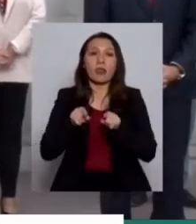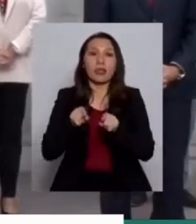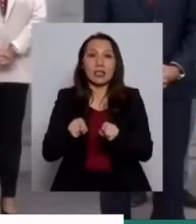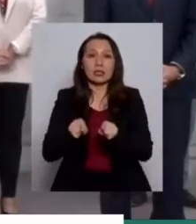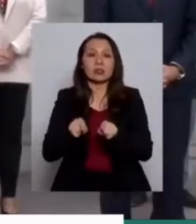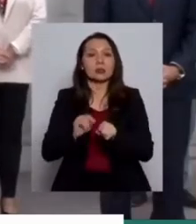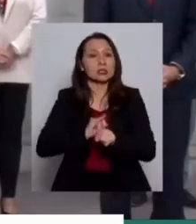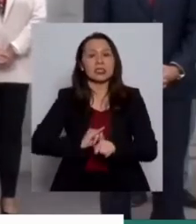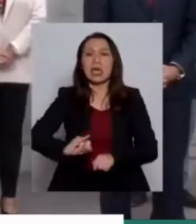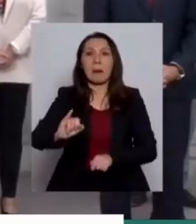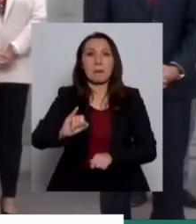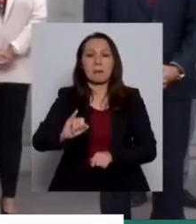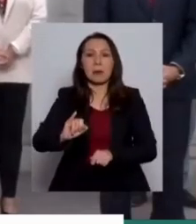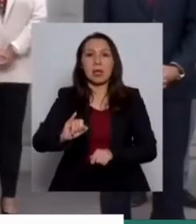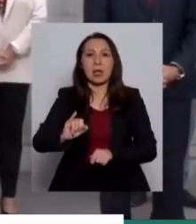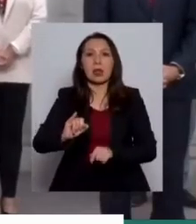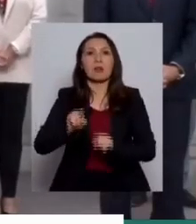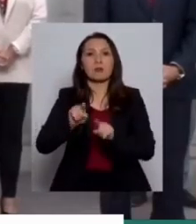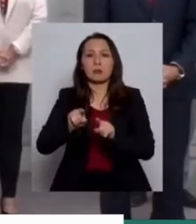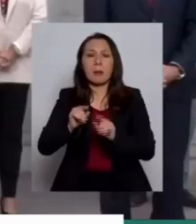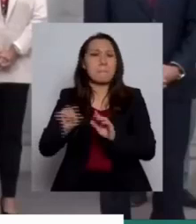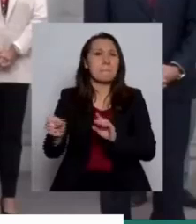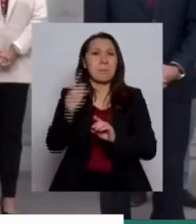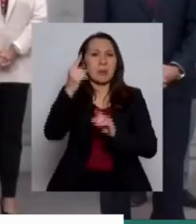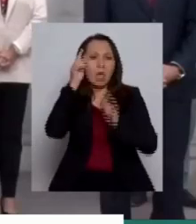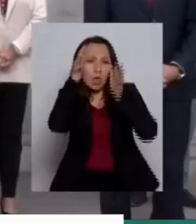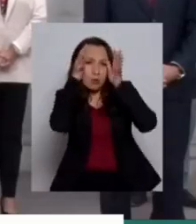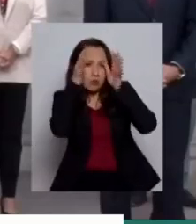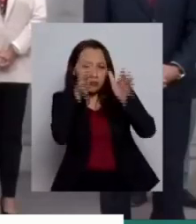este jueves a la derrota política que sufrió el gobierno